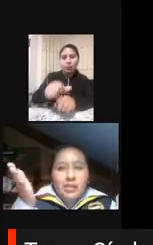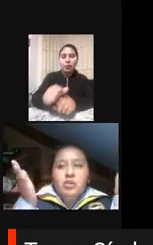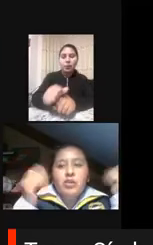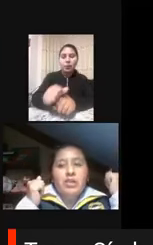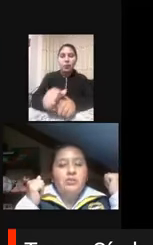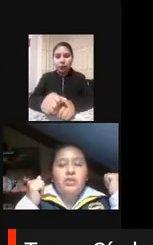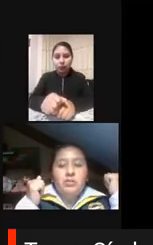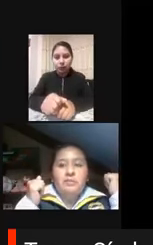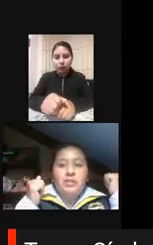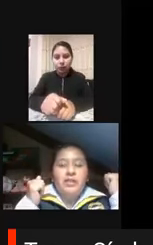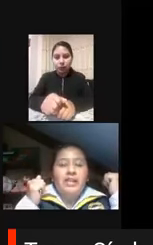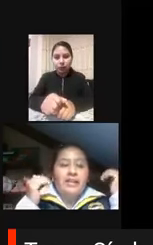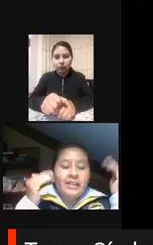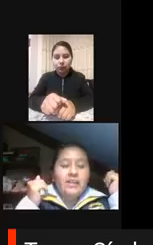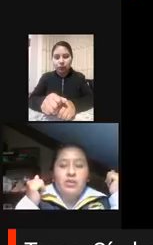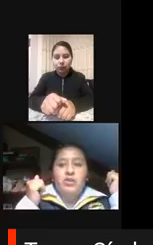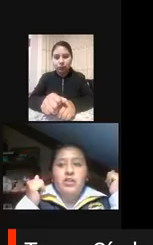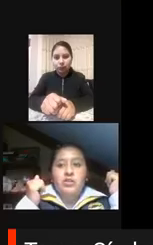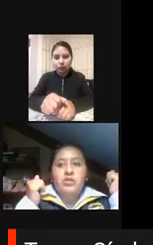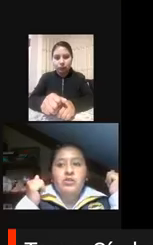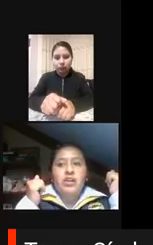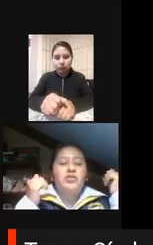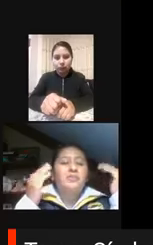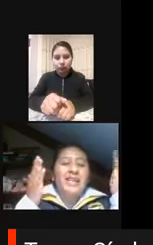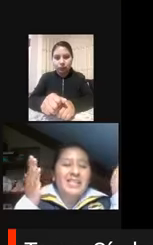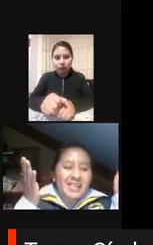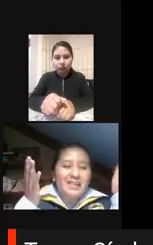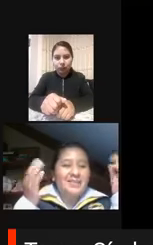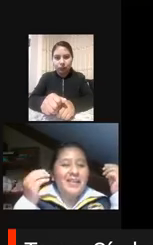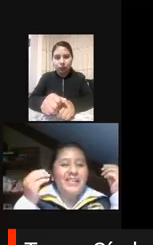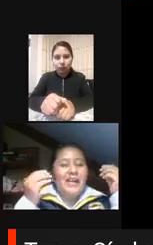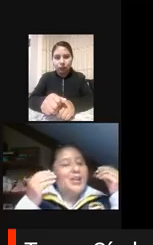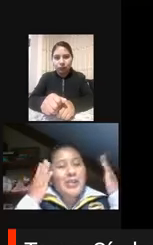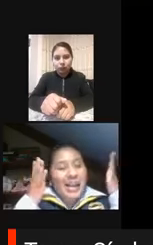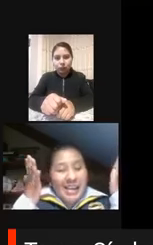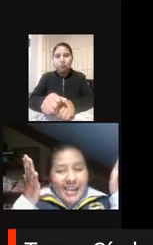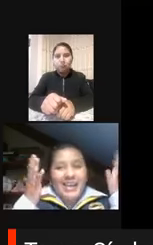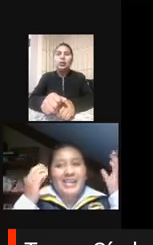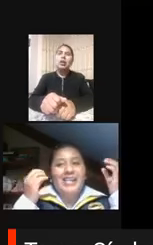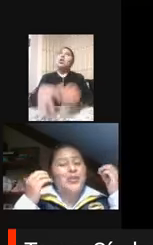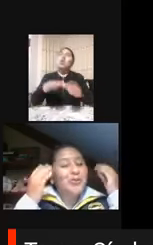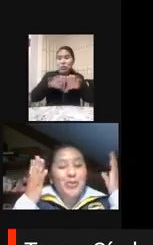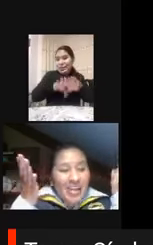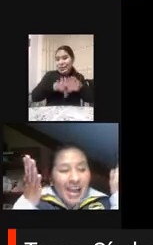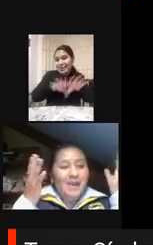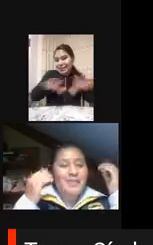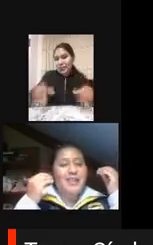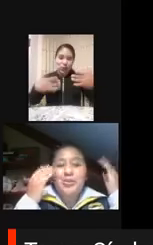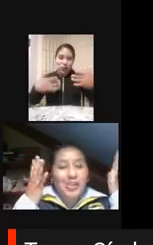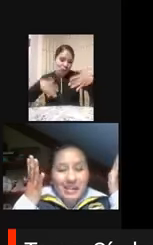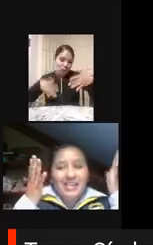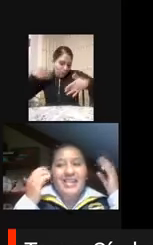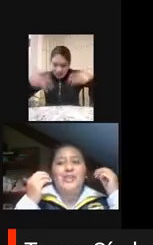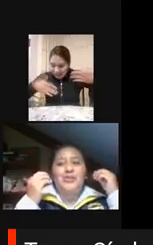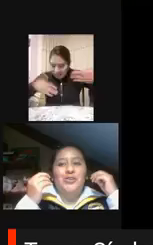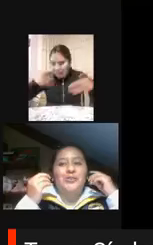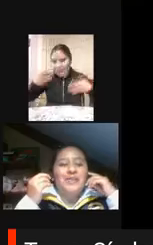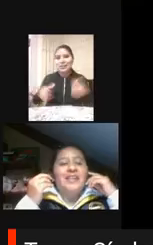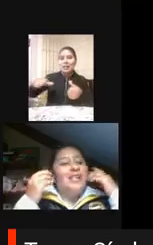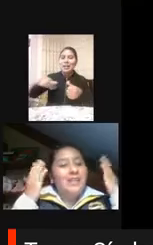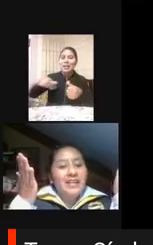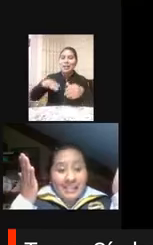Los aspectos positivos de una personalidad de nuestros niños con Down son pasibles, son alegres, son sociables, son